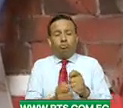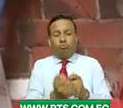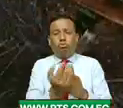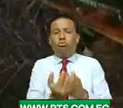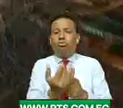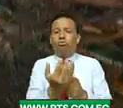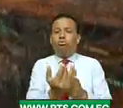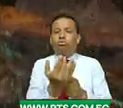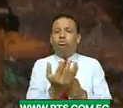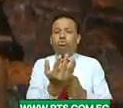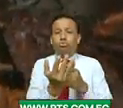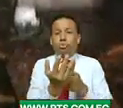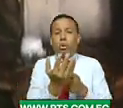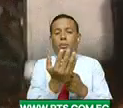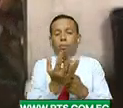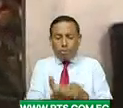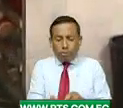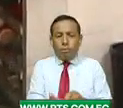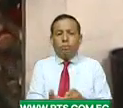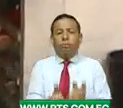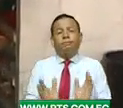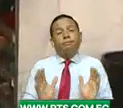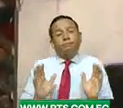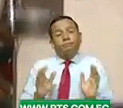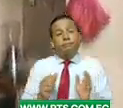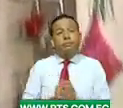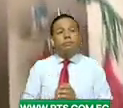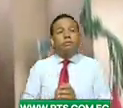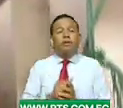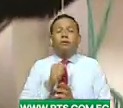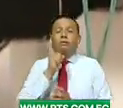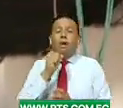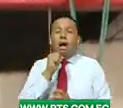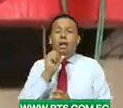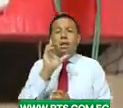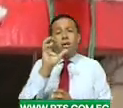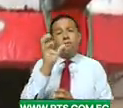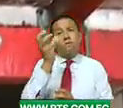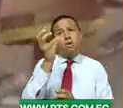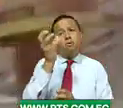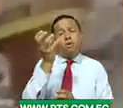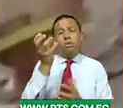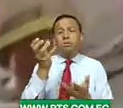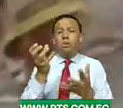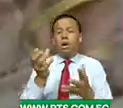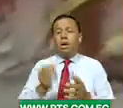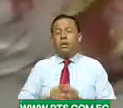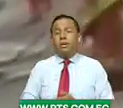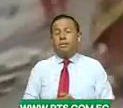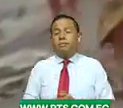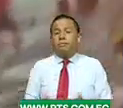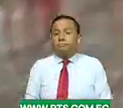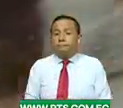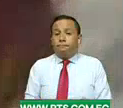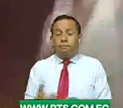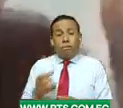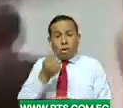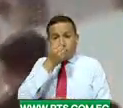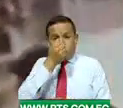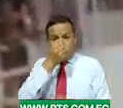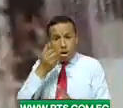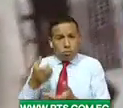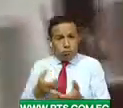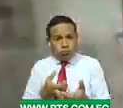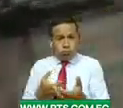percance. Solamente por no poner un foco, por dejar. Al trabajo del cuerpo de bomberos se sumó